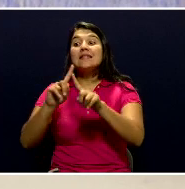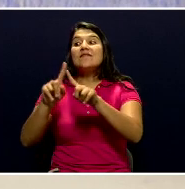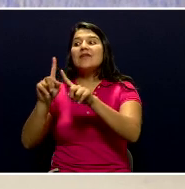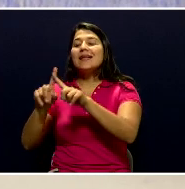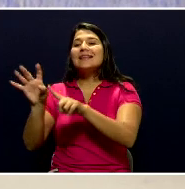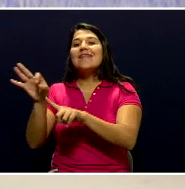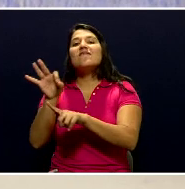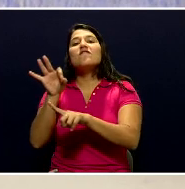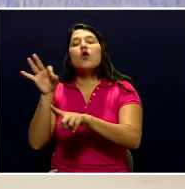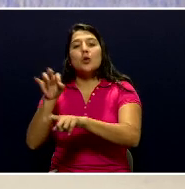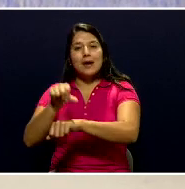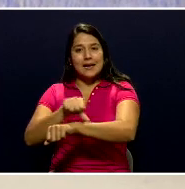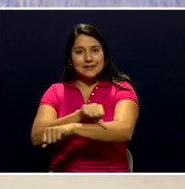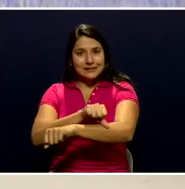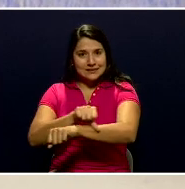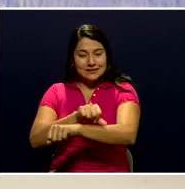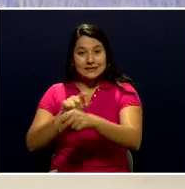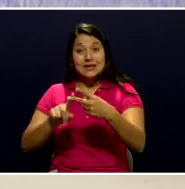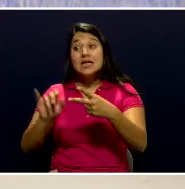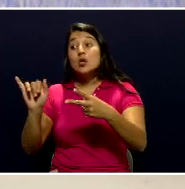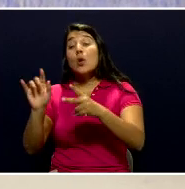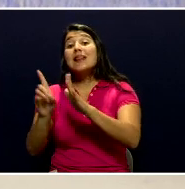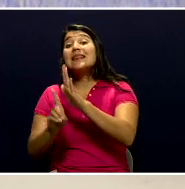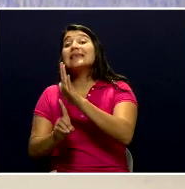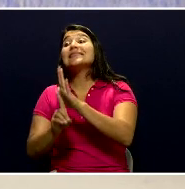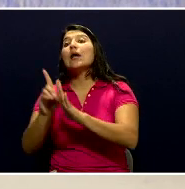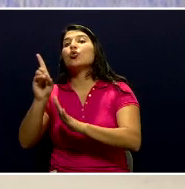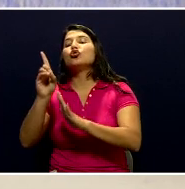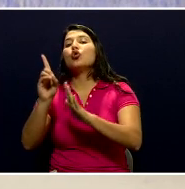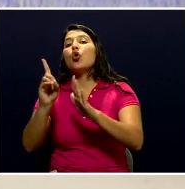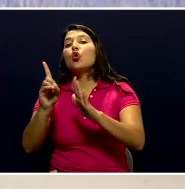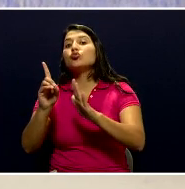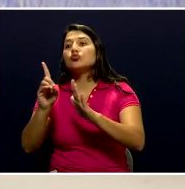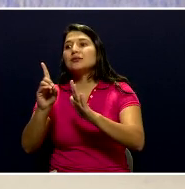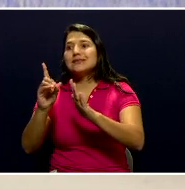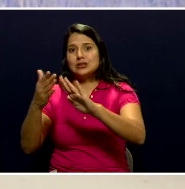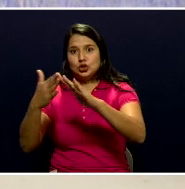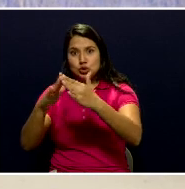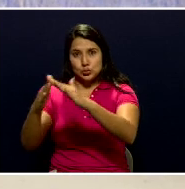arquitectónicos como los desarrollos urbanos